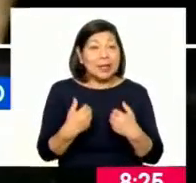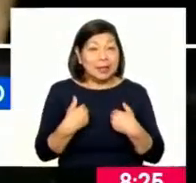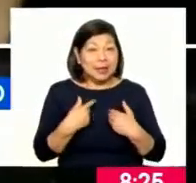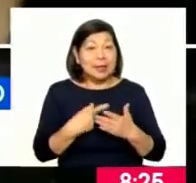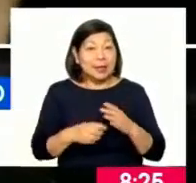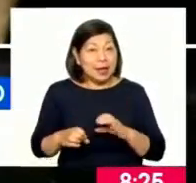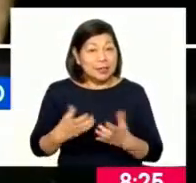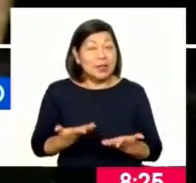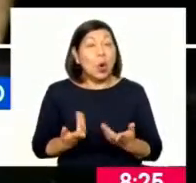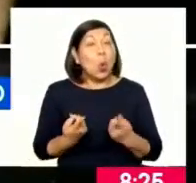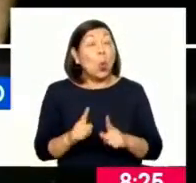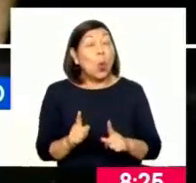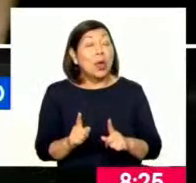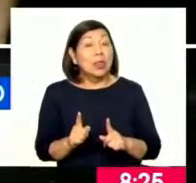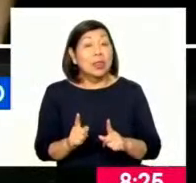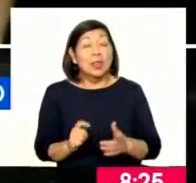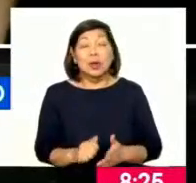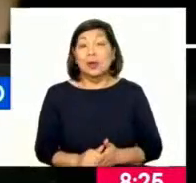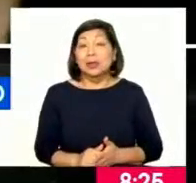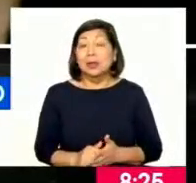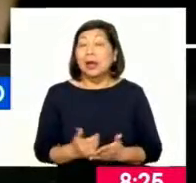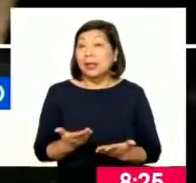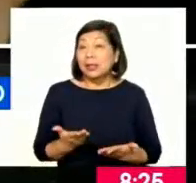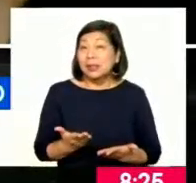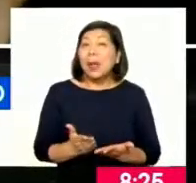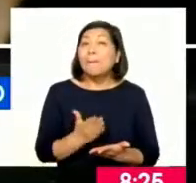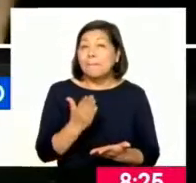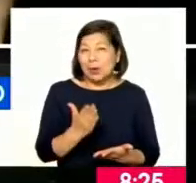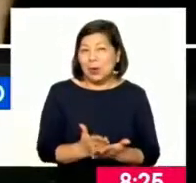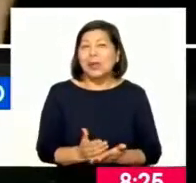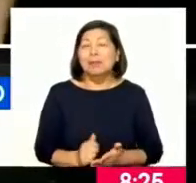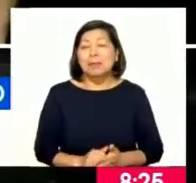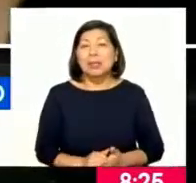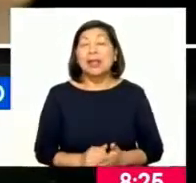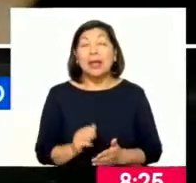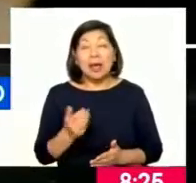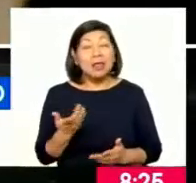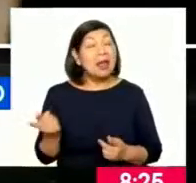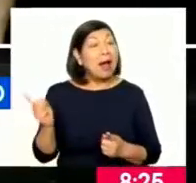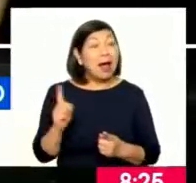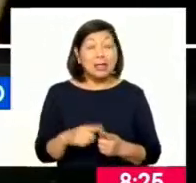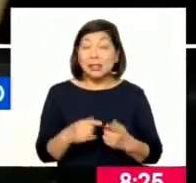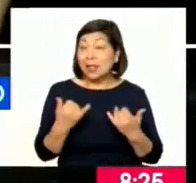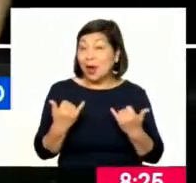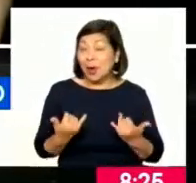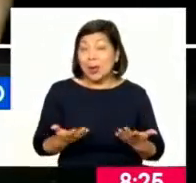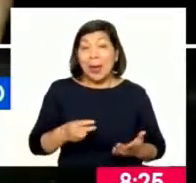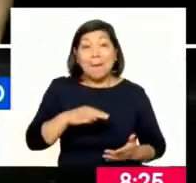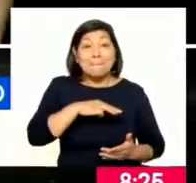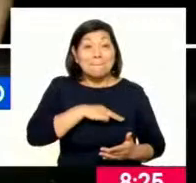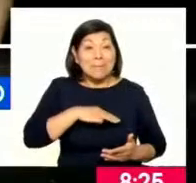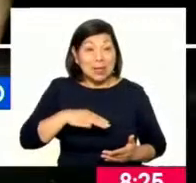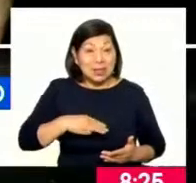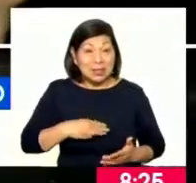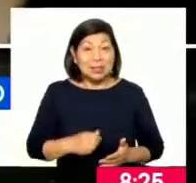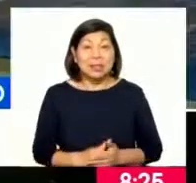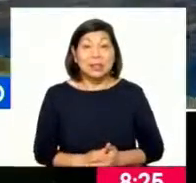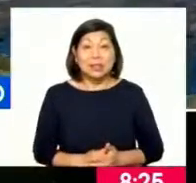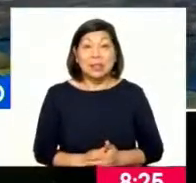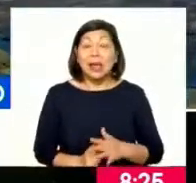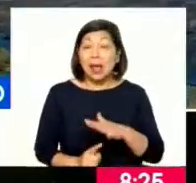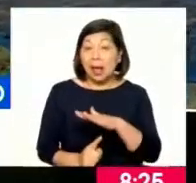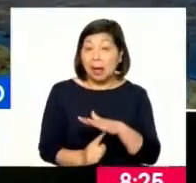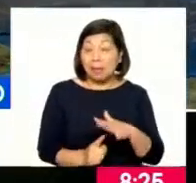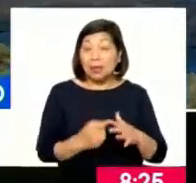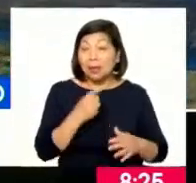hacer cuando ocurre este tipo de eventos, ¿no? Hasta la fecha, si bien el Ministerio del Ambiente,